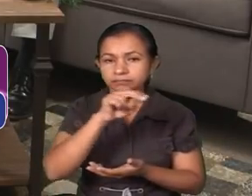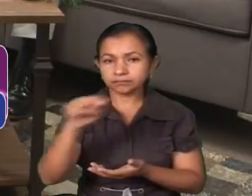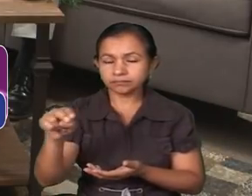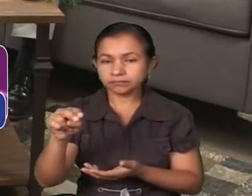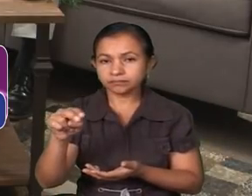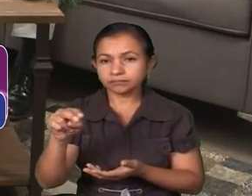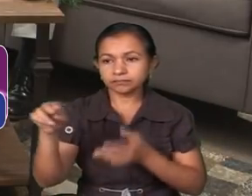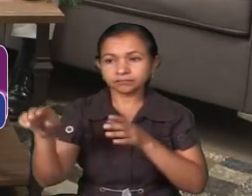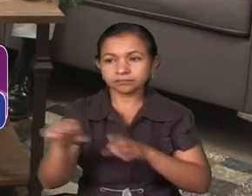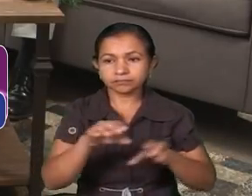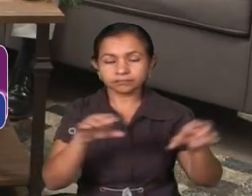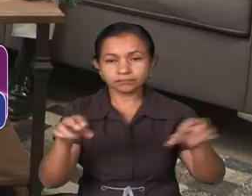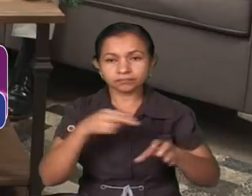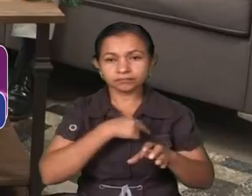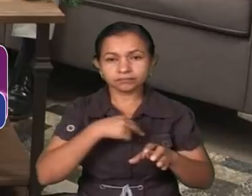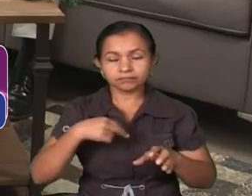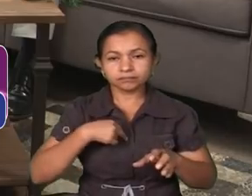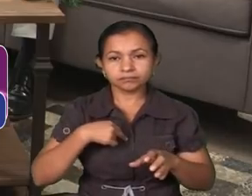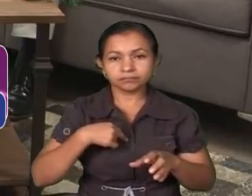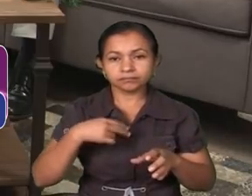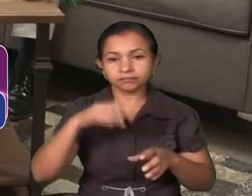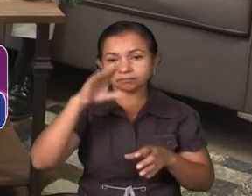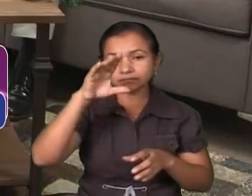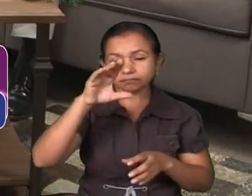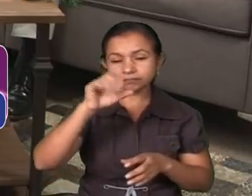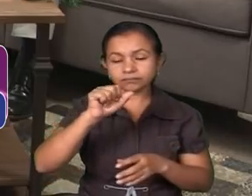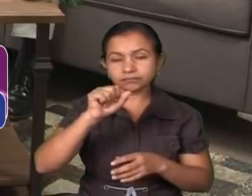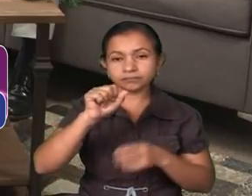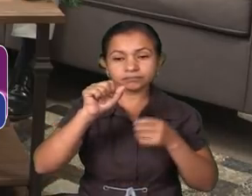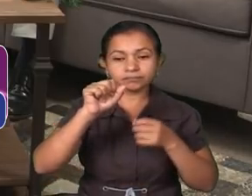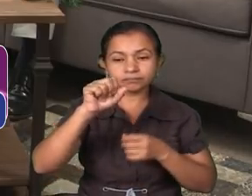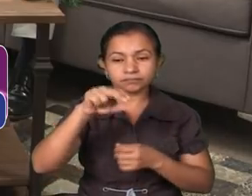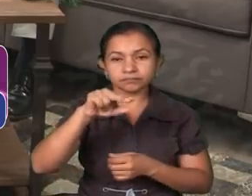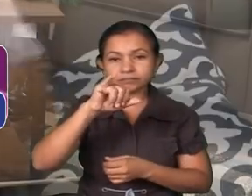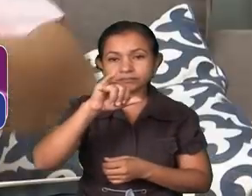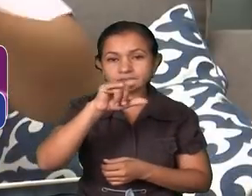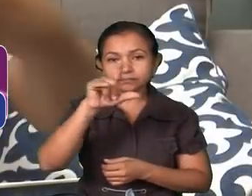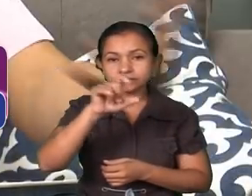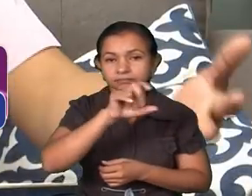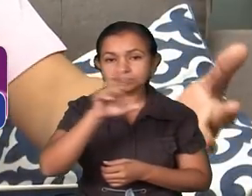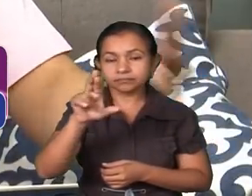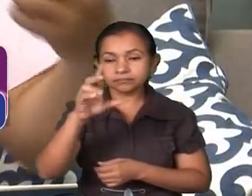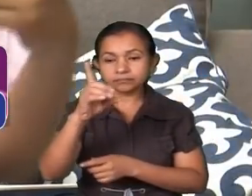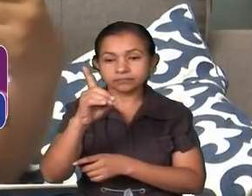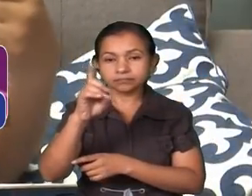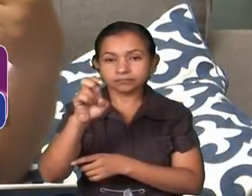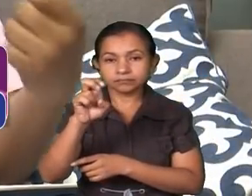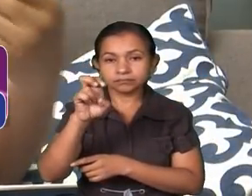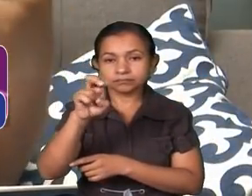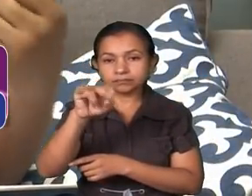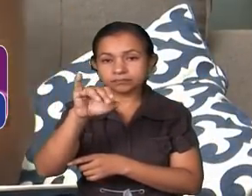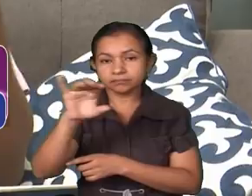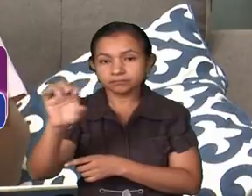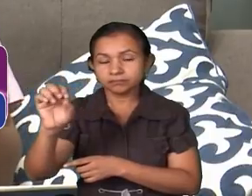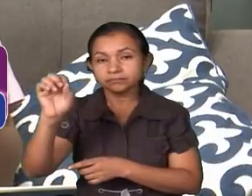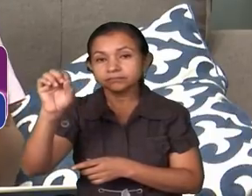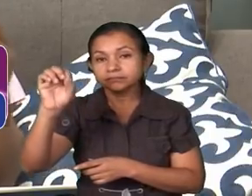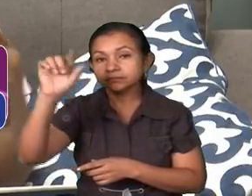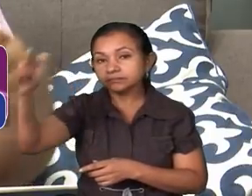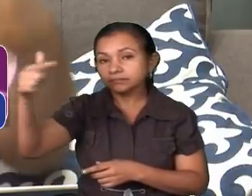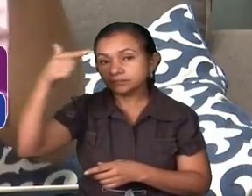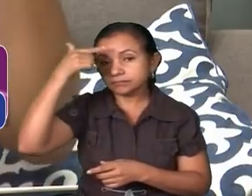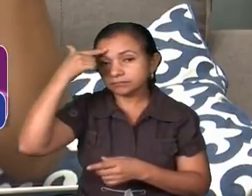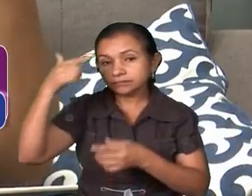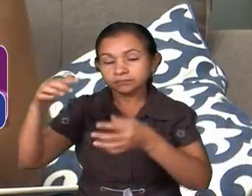partir de las acciones emprendidas en principio por el canciller Denis Moncada, pero también por el gobierno de Reconciliación y Unidad Nacional